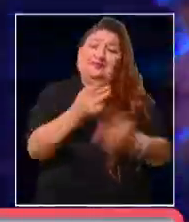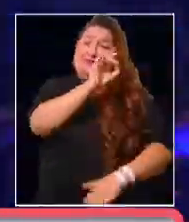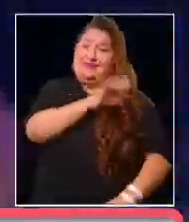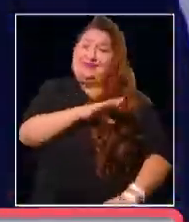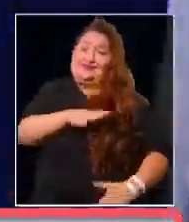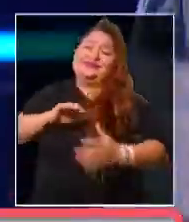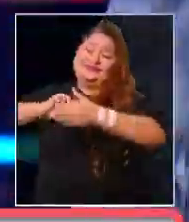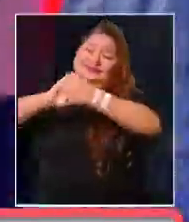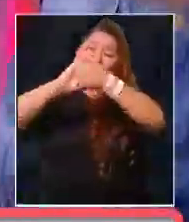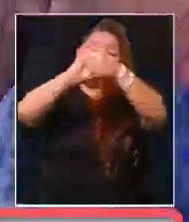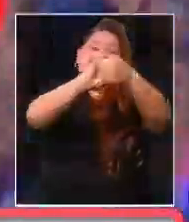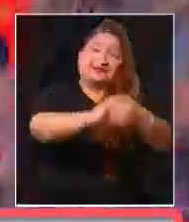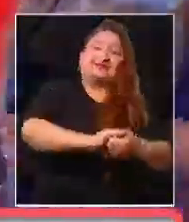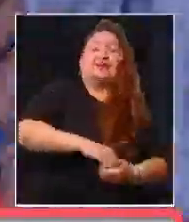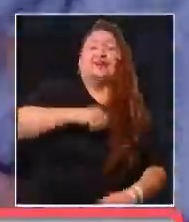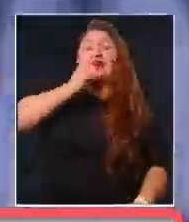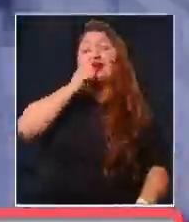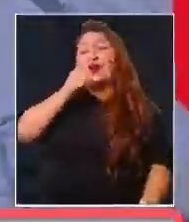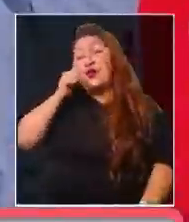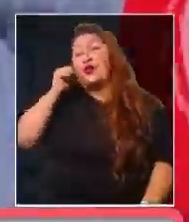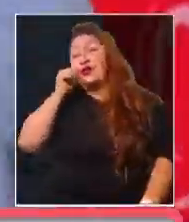mano.